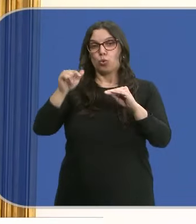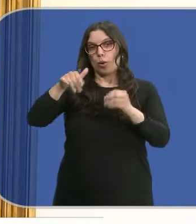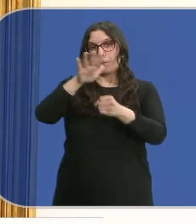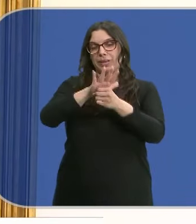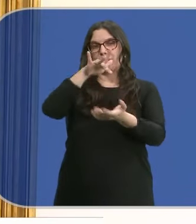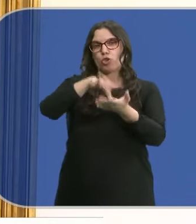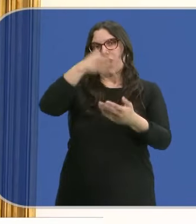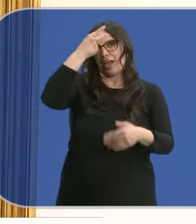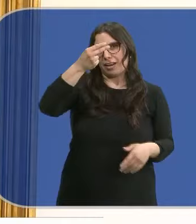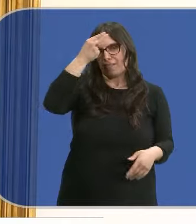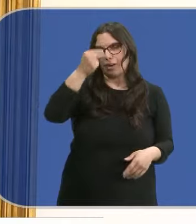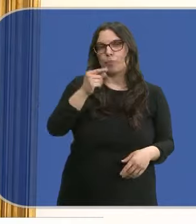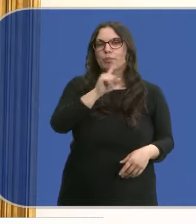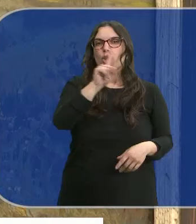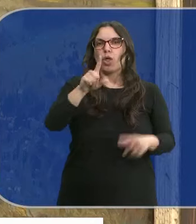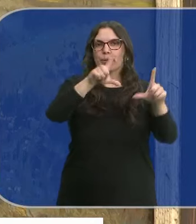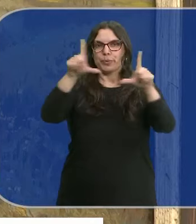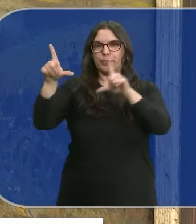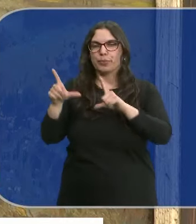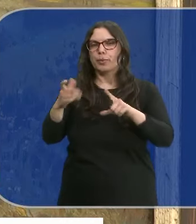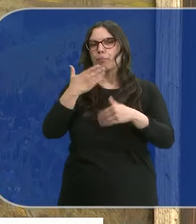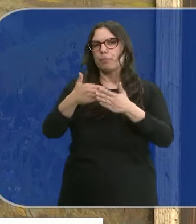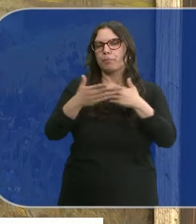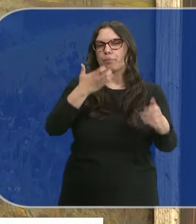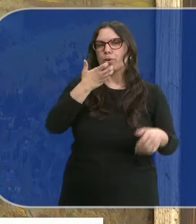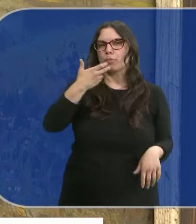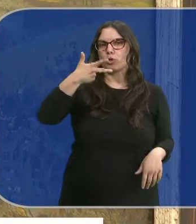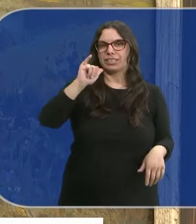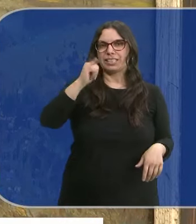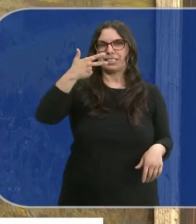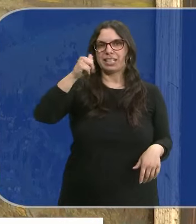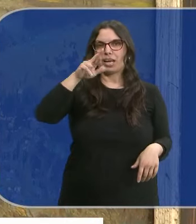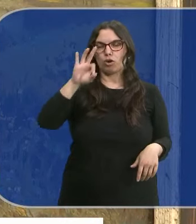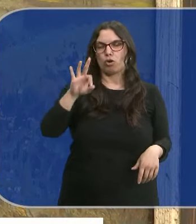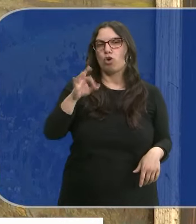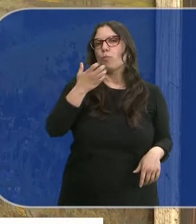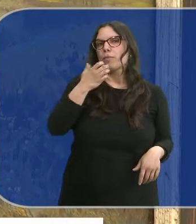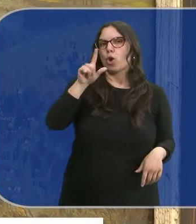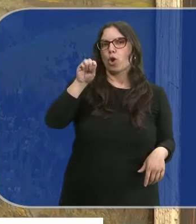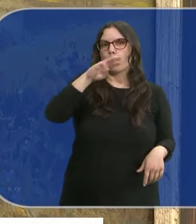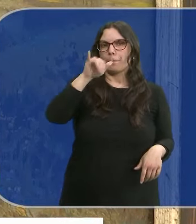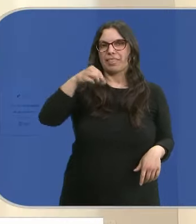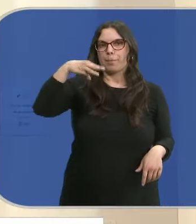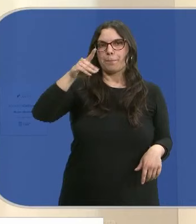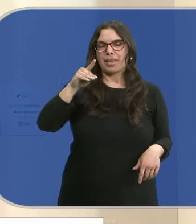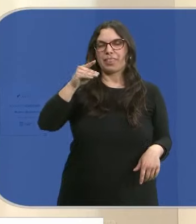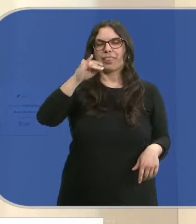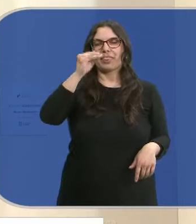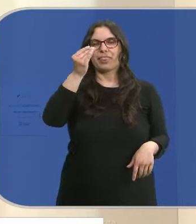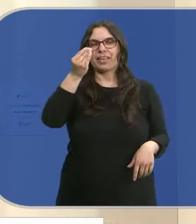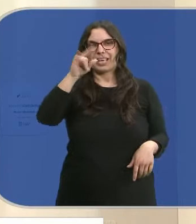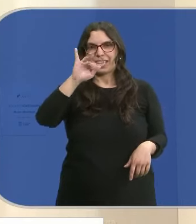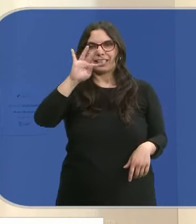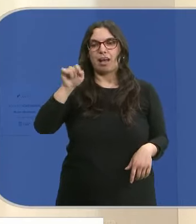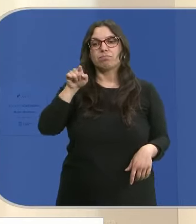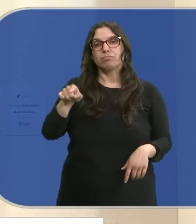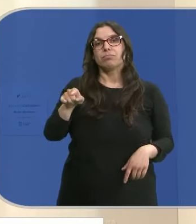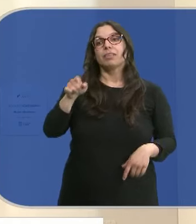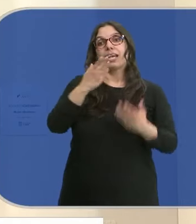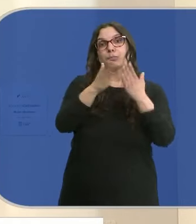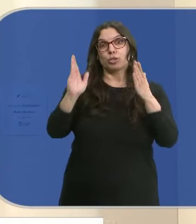aterrizado en Arevalo. Once obras de artistas como Chicharro o López Mezquita se muestran en una exposición que recorrerá ocho municipios